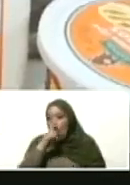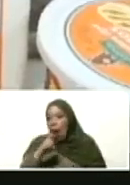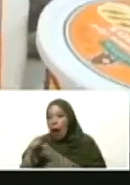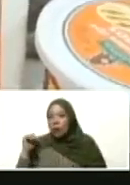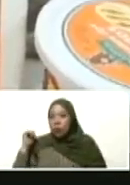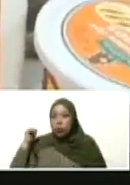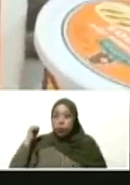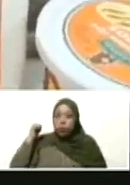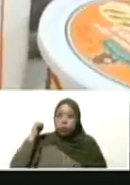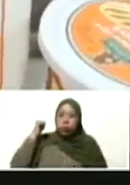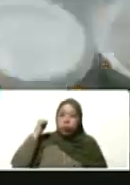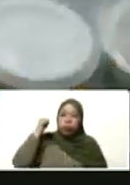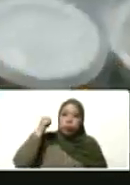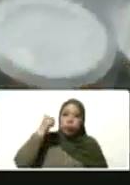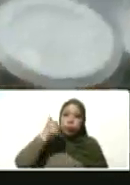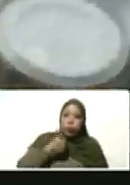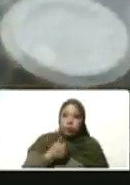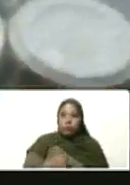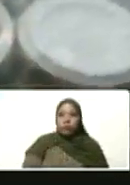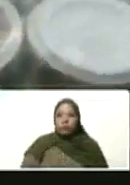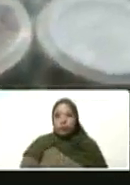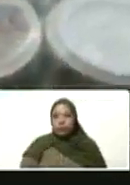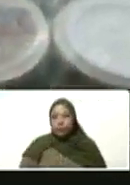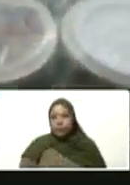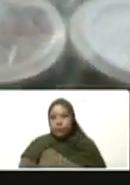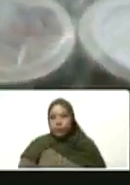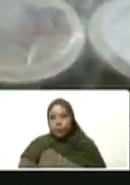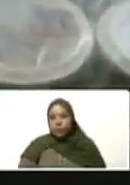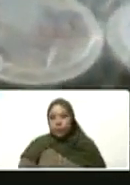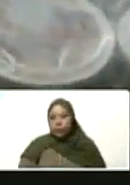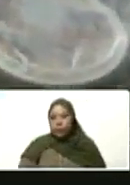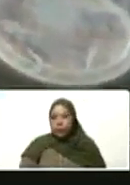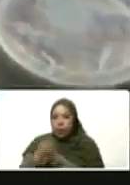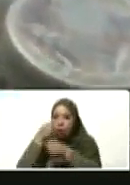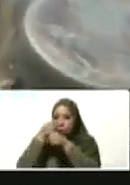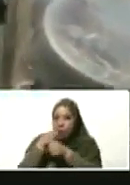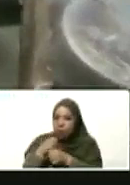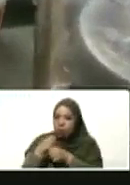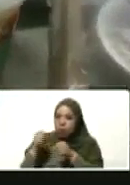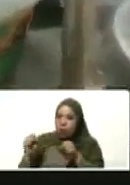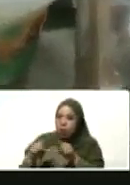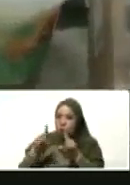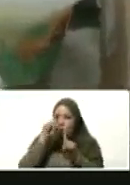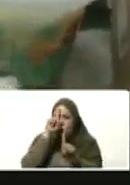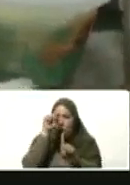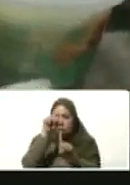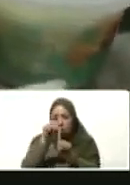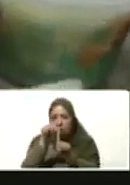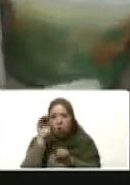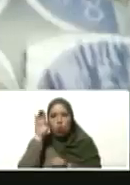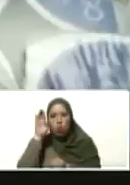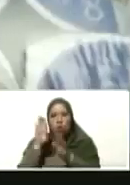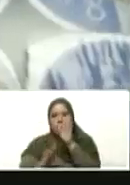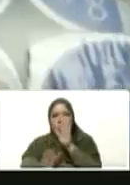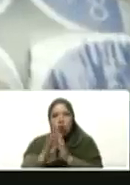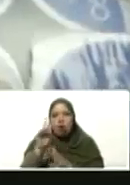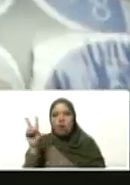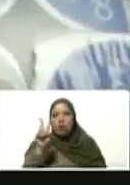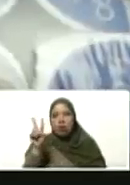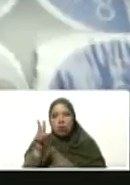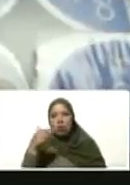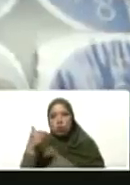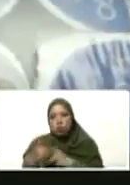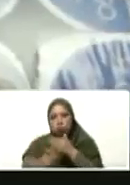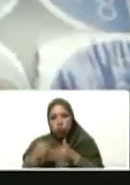puesto en todo esto. Nosotros estamos esperanzados y queremos creer que este país va a seguir adelante, que vamos